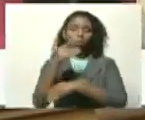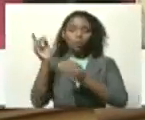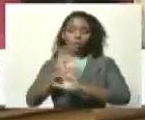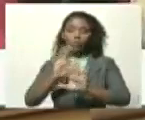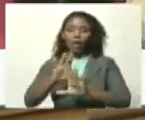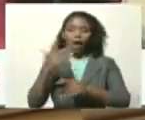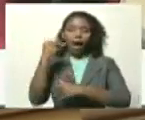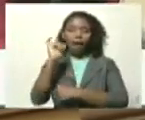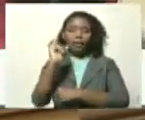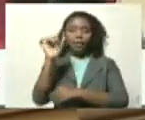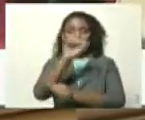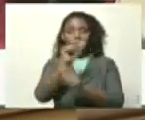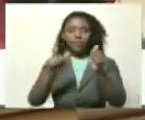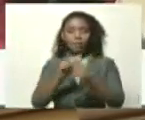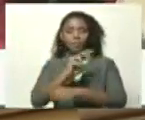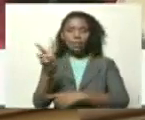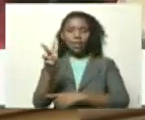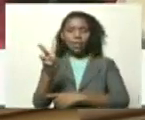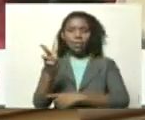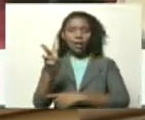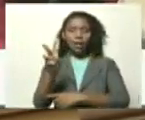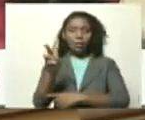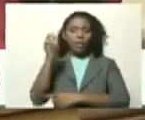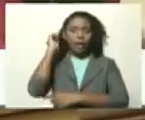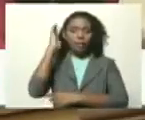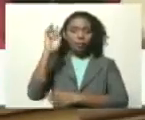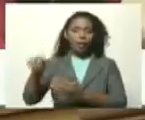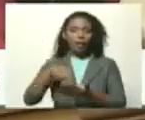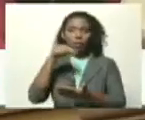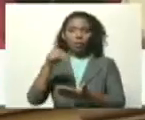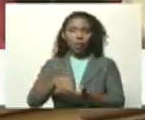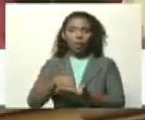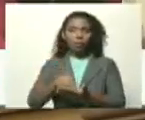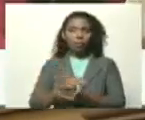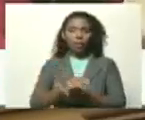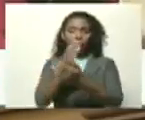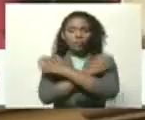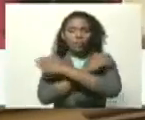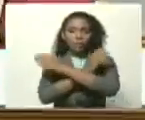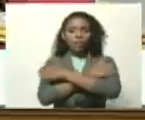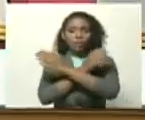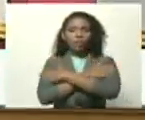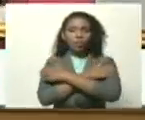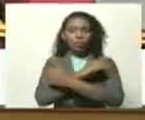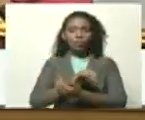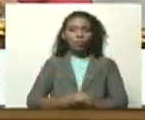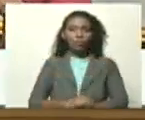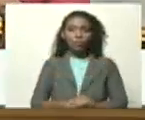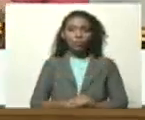su condición de segunda vicepresidenta de la Asamblea Nacional. Felicitaciones.